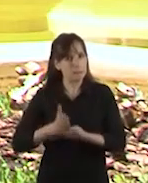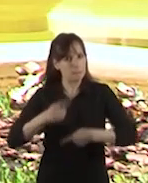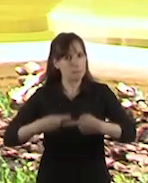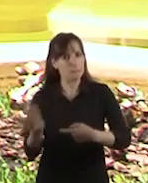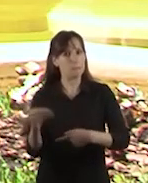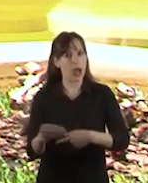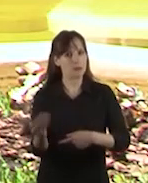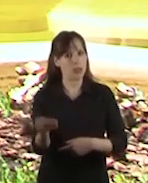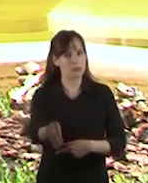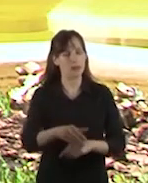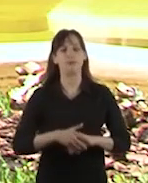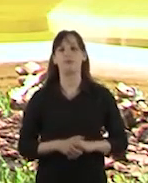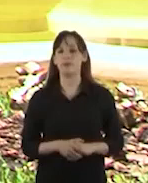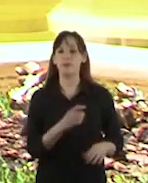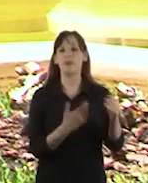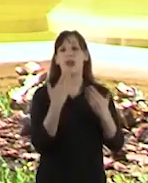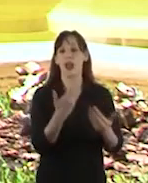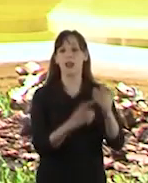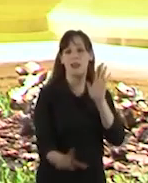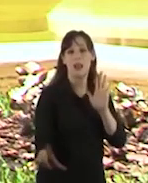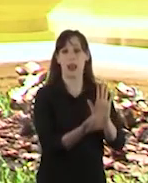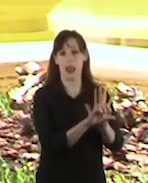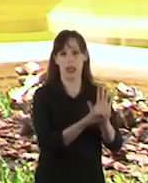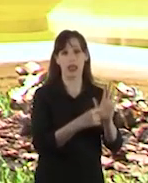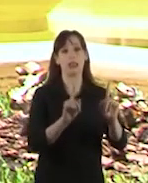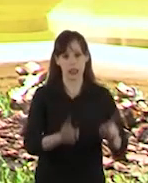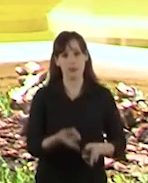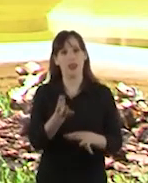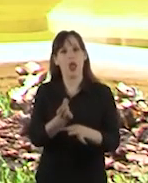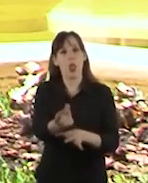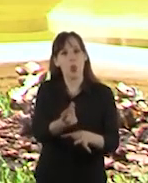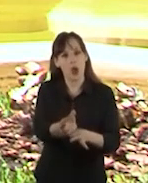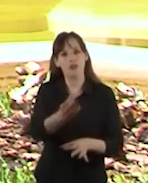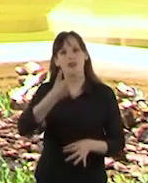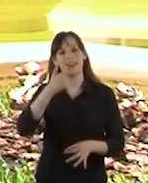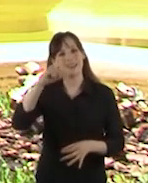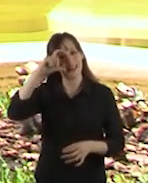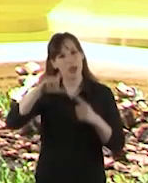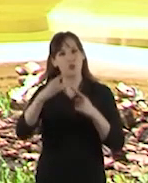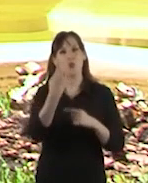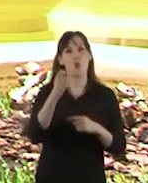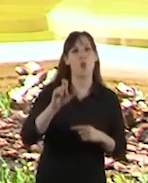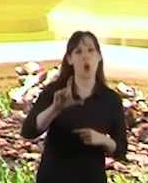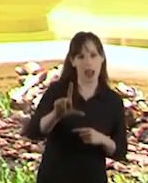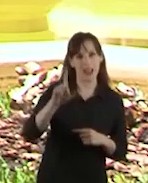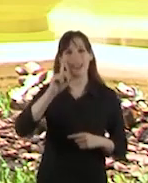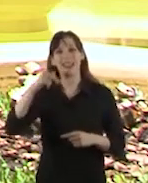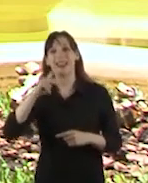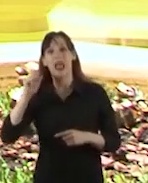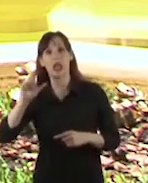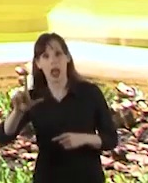sanción de la ley y la implementación de la educación sexual integral, logramos en apenas 2 años un descenso